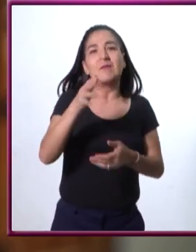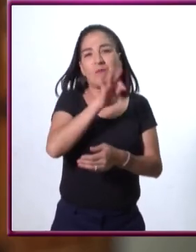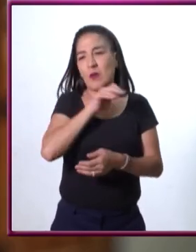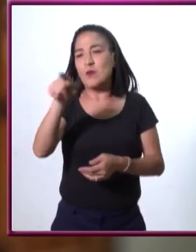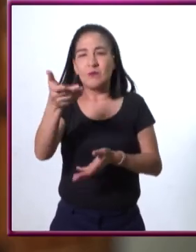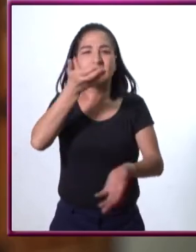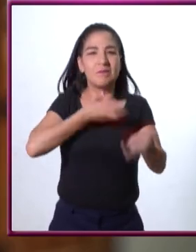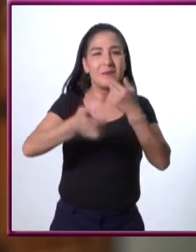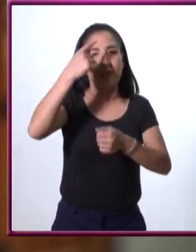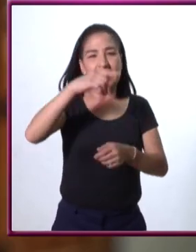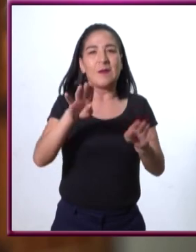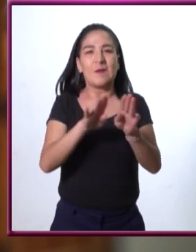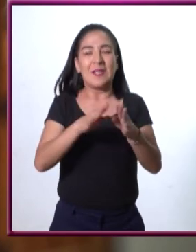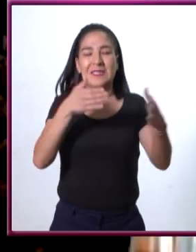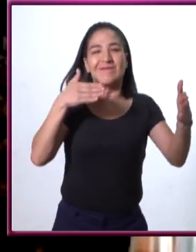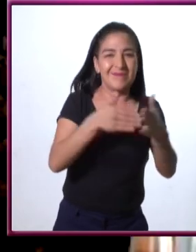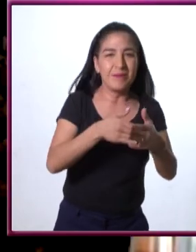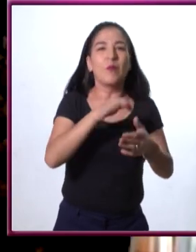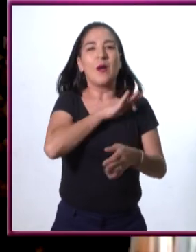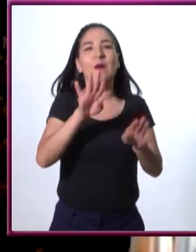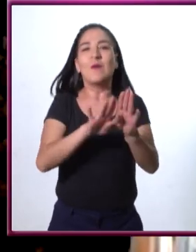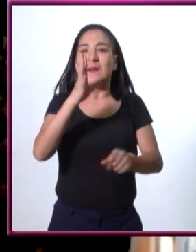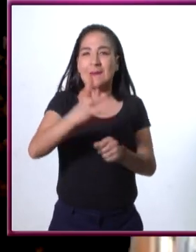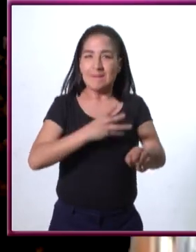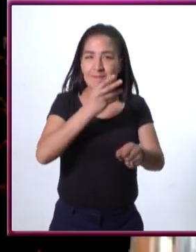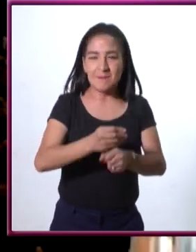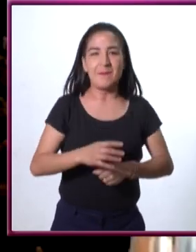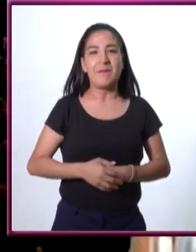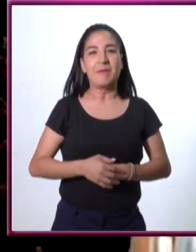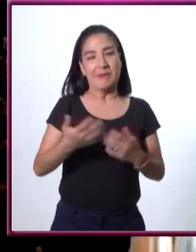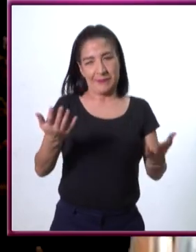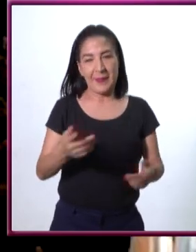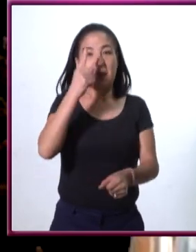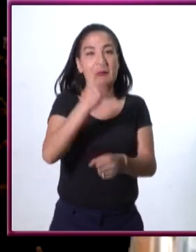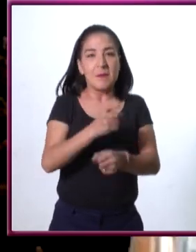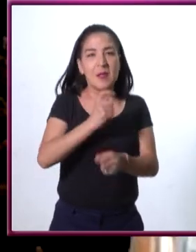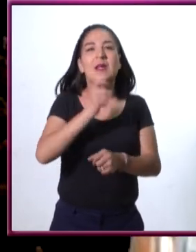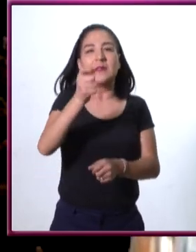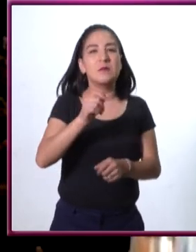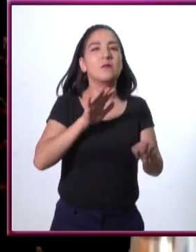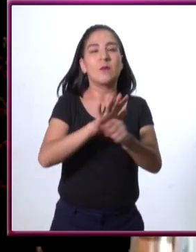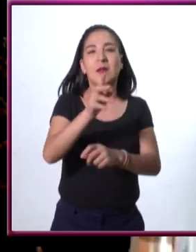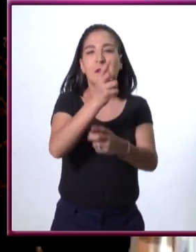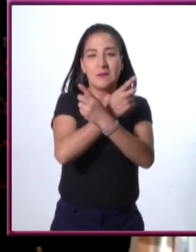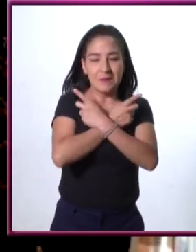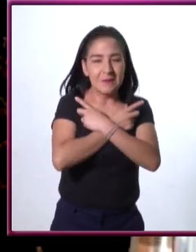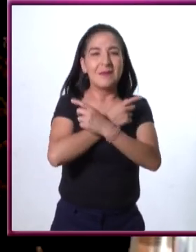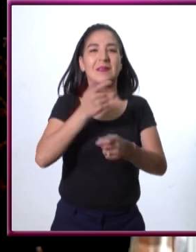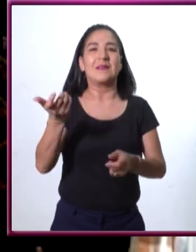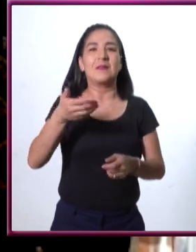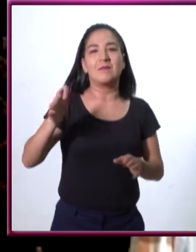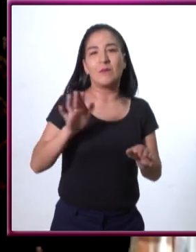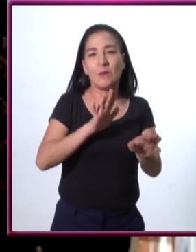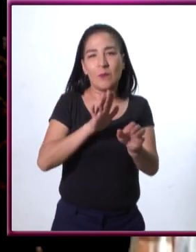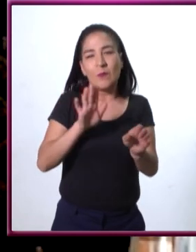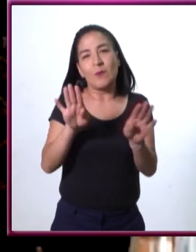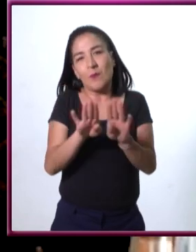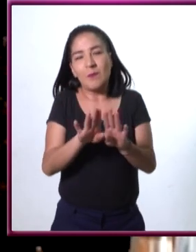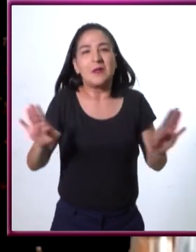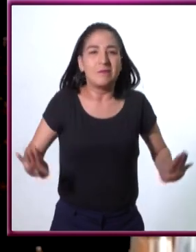le permite a los niños utilizarlo. Y de hecho, lo que hacemos en nuestros programas a padres es promover la corrección, no el